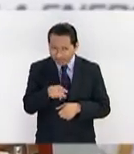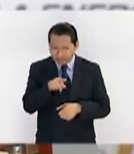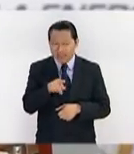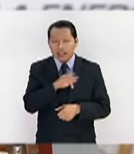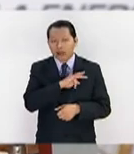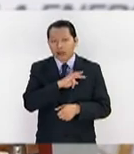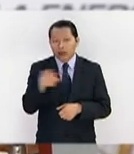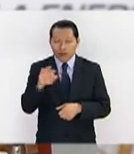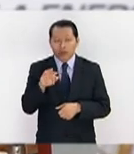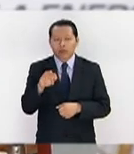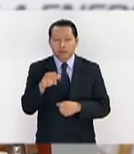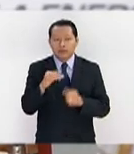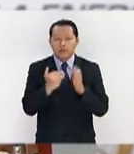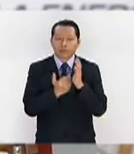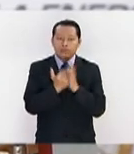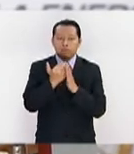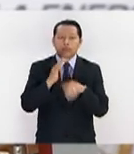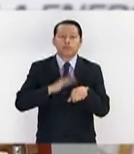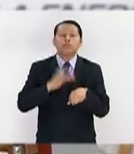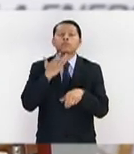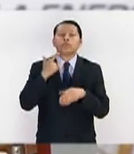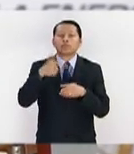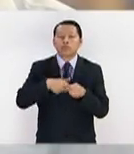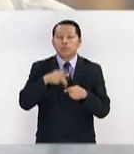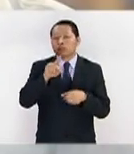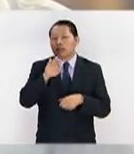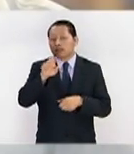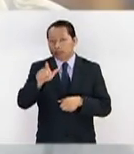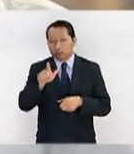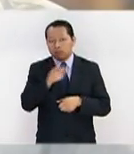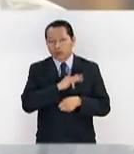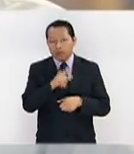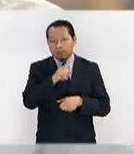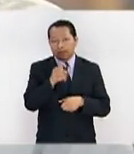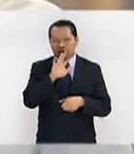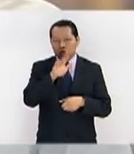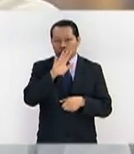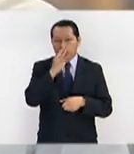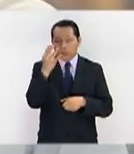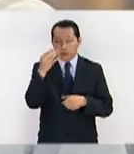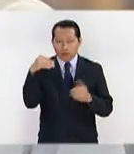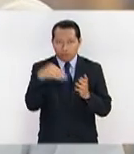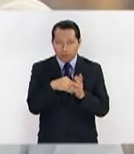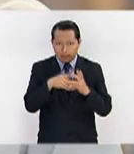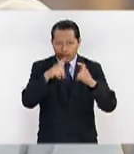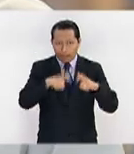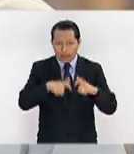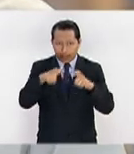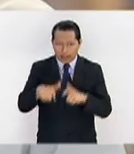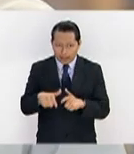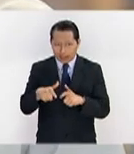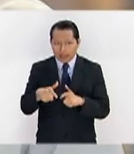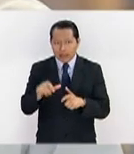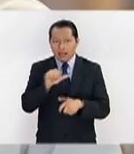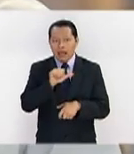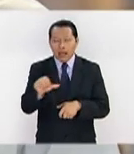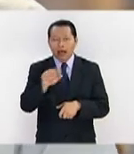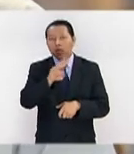a aumentar la producción de gasolinas y diéseles de 154.000